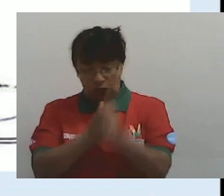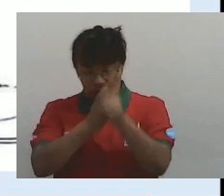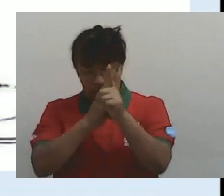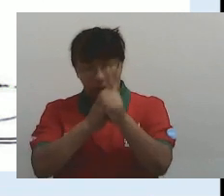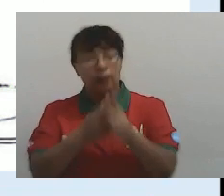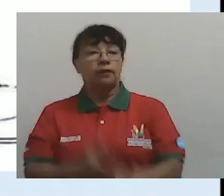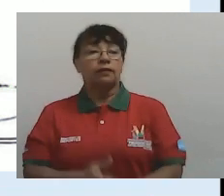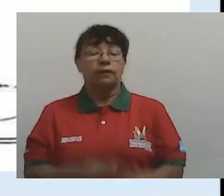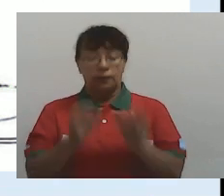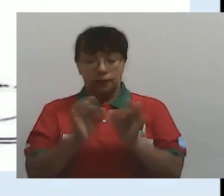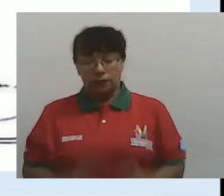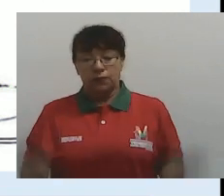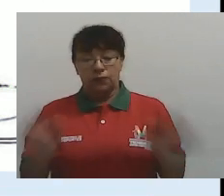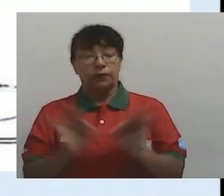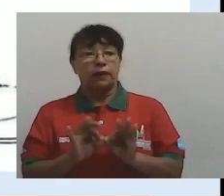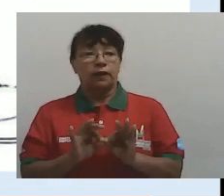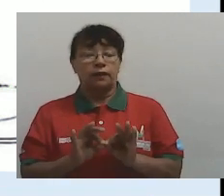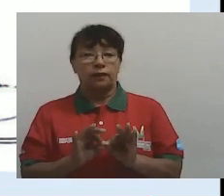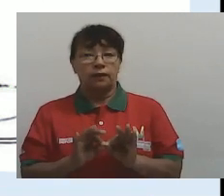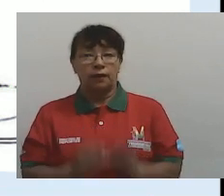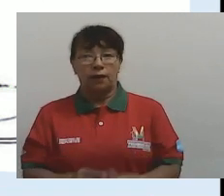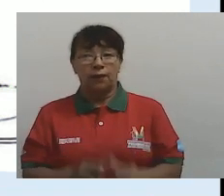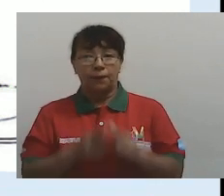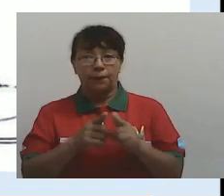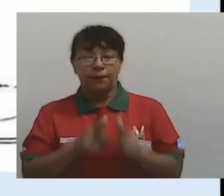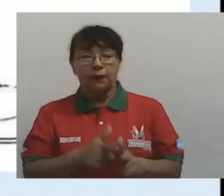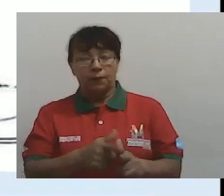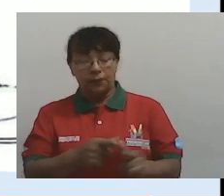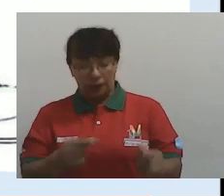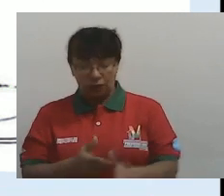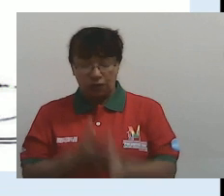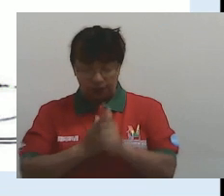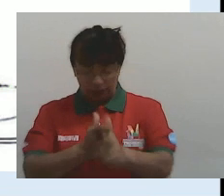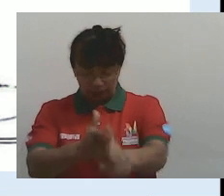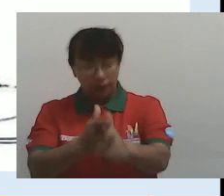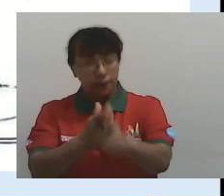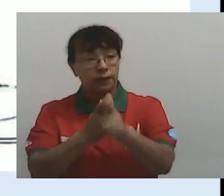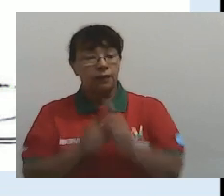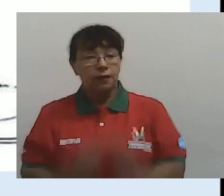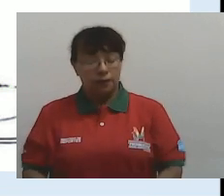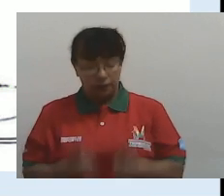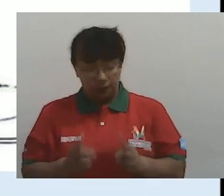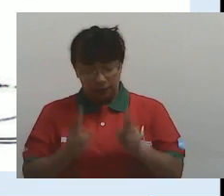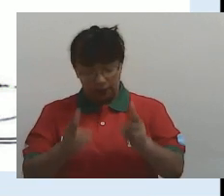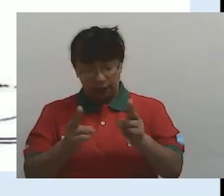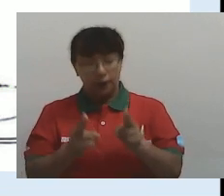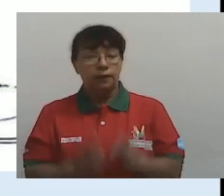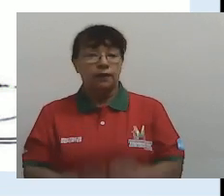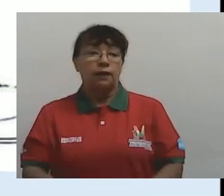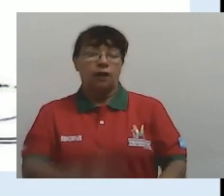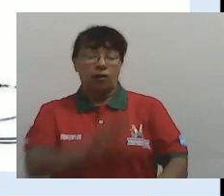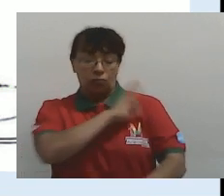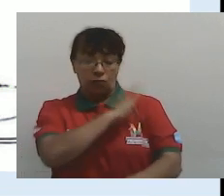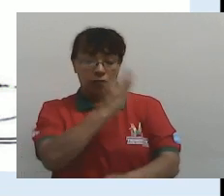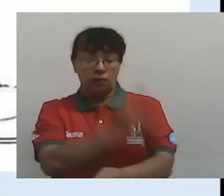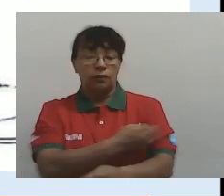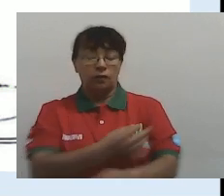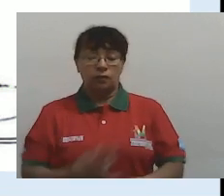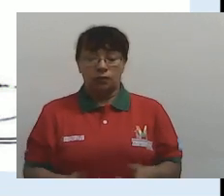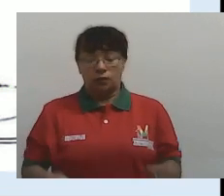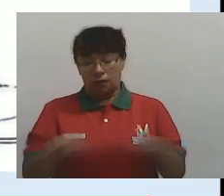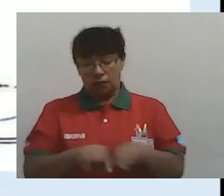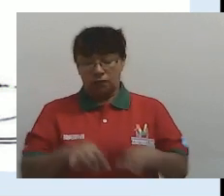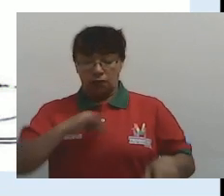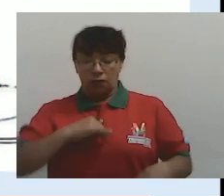a desarrollar en los primeros años con los niños. Porque la velocidad determina el rendimiento. Cuando yo soy grande, vean